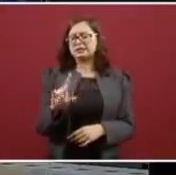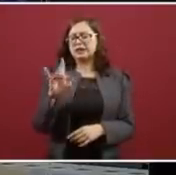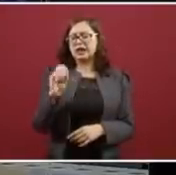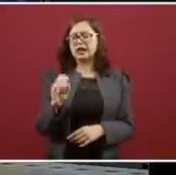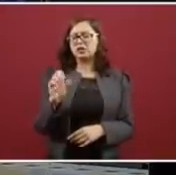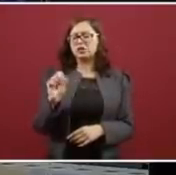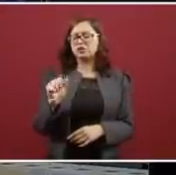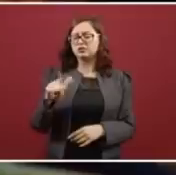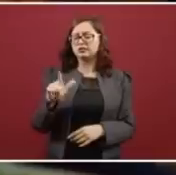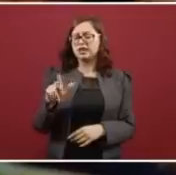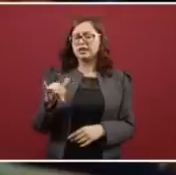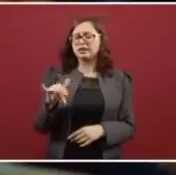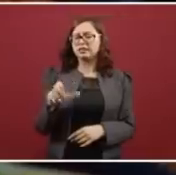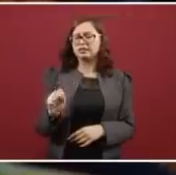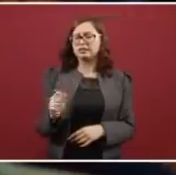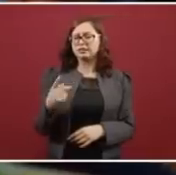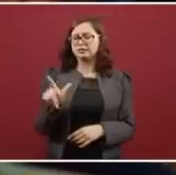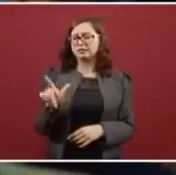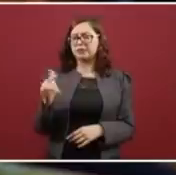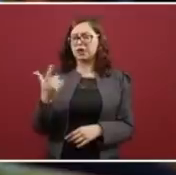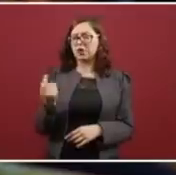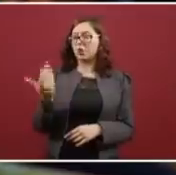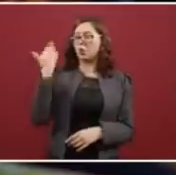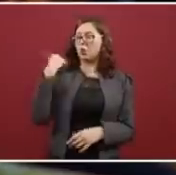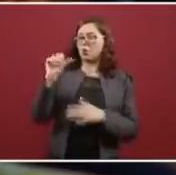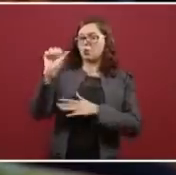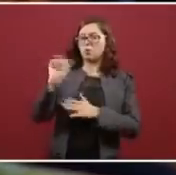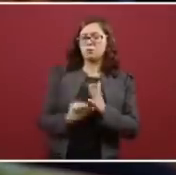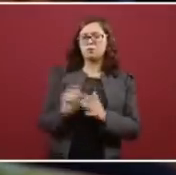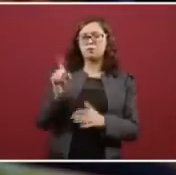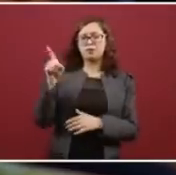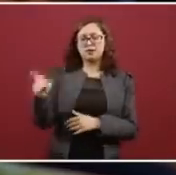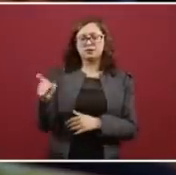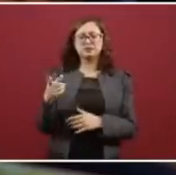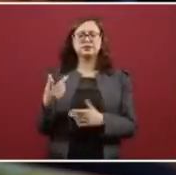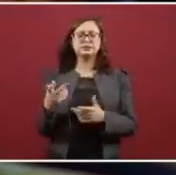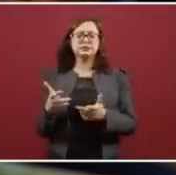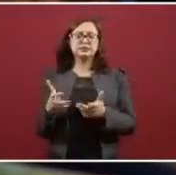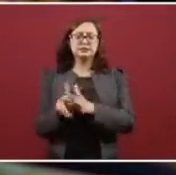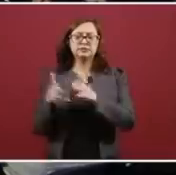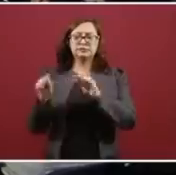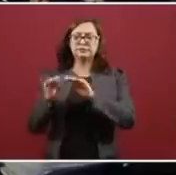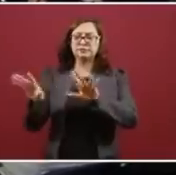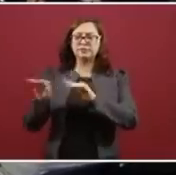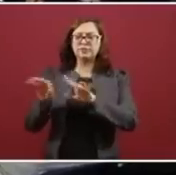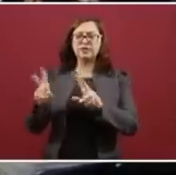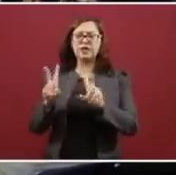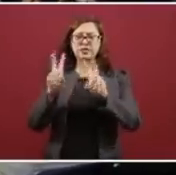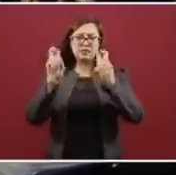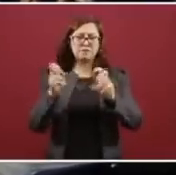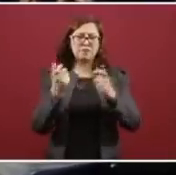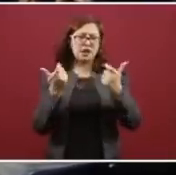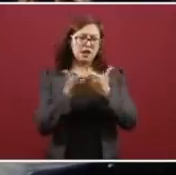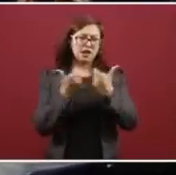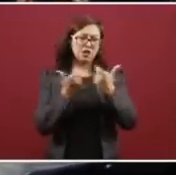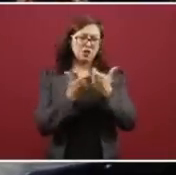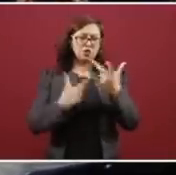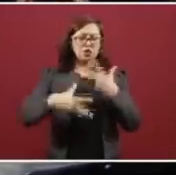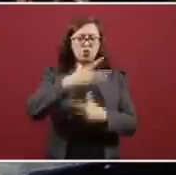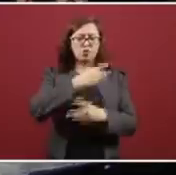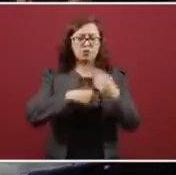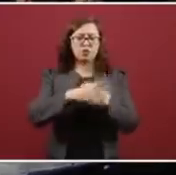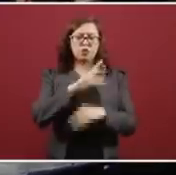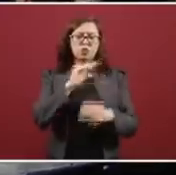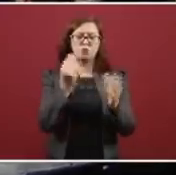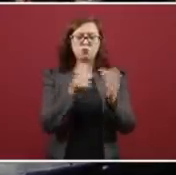al financial times hace aproximadamente un mes en las que hizo críticas a su modelo principalmente el económico y